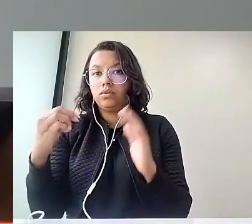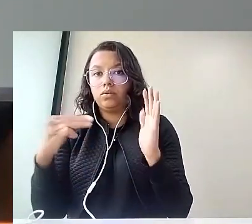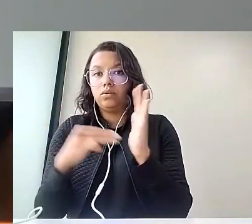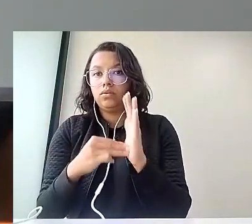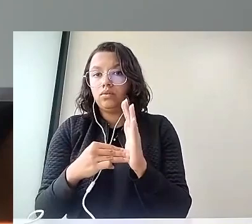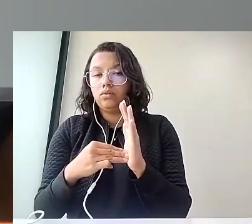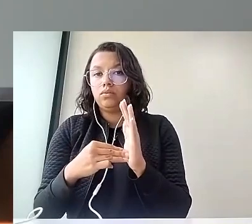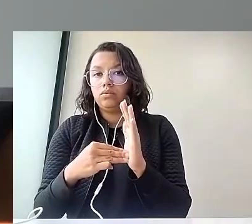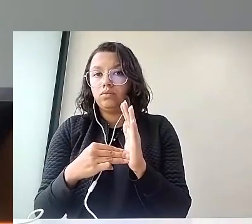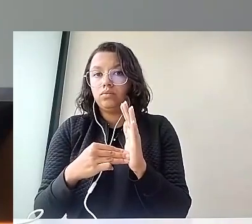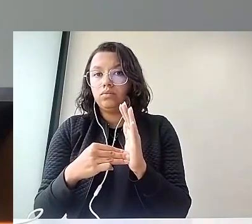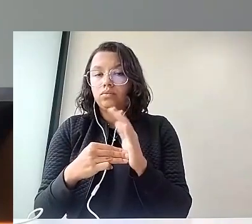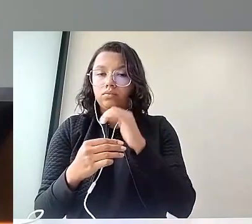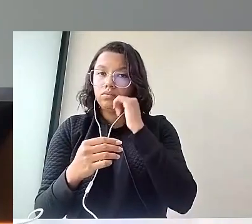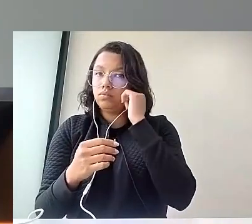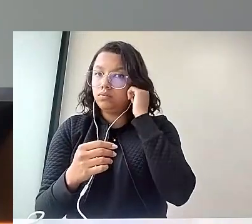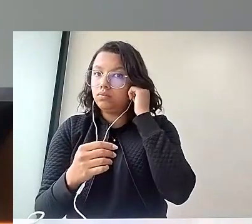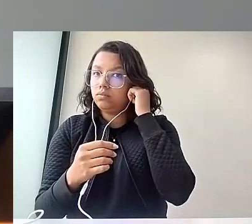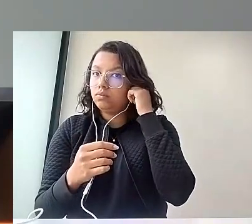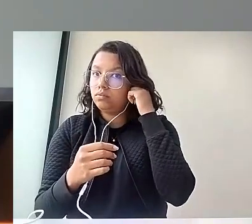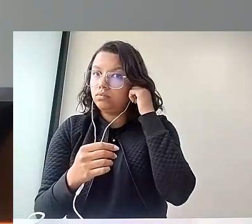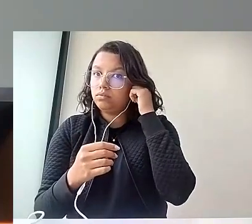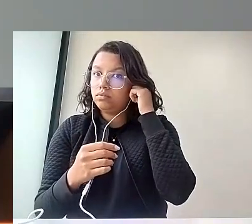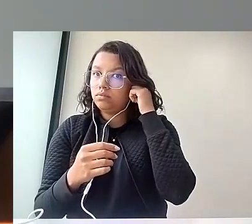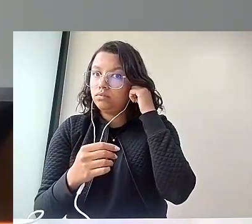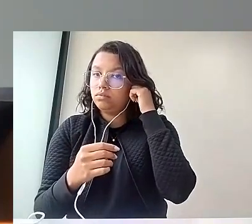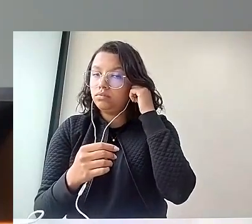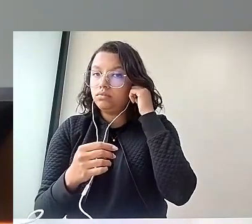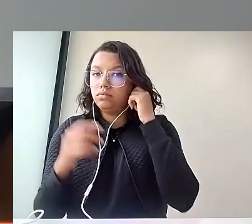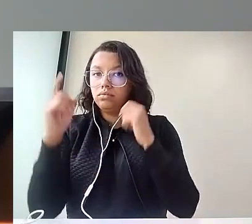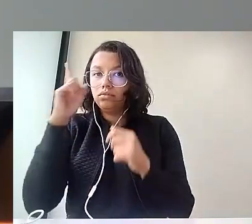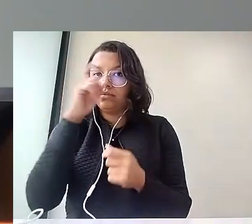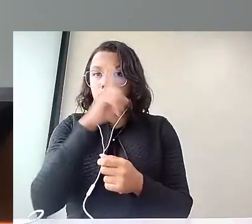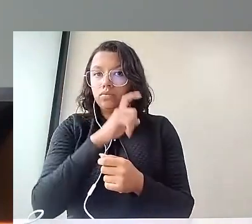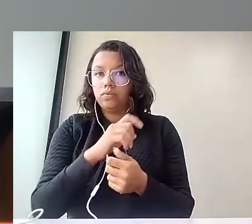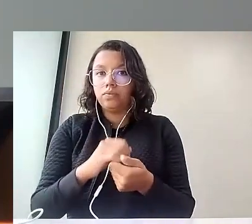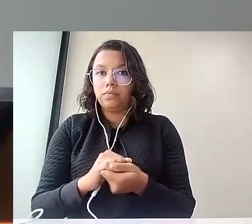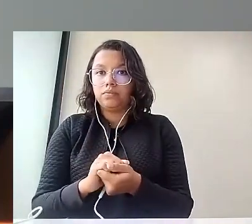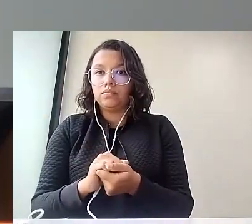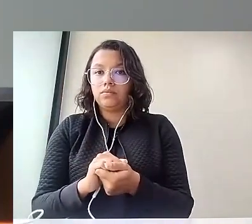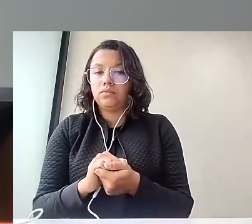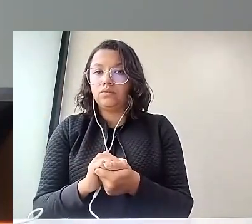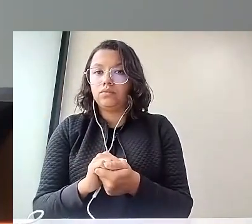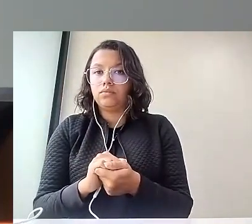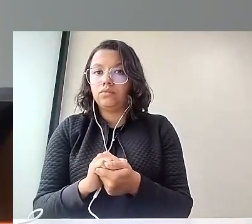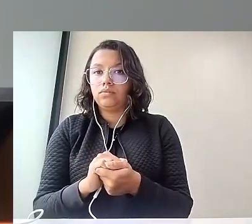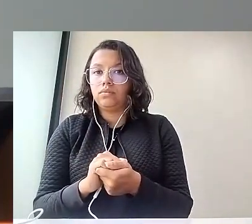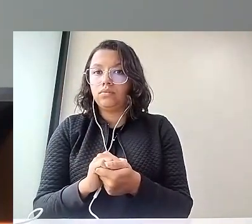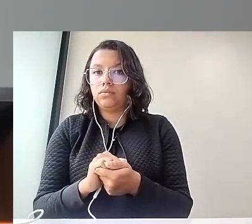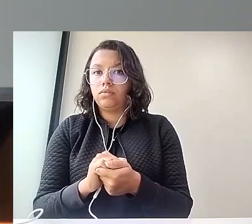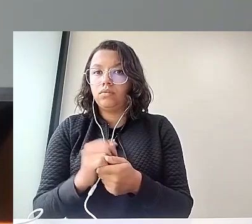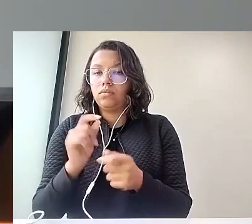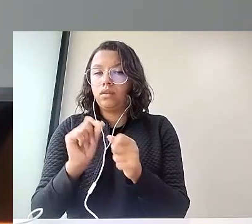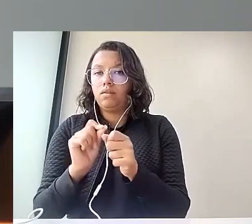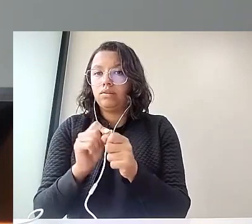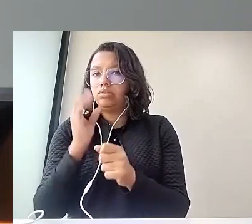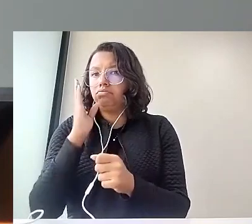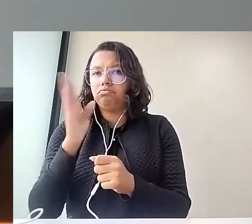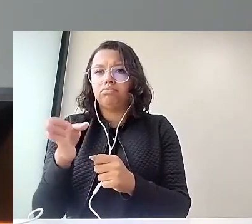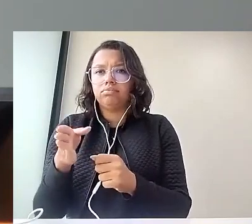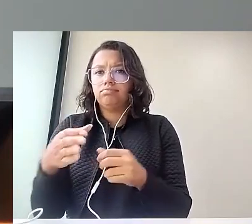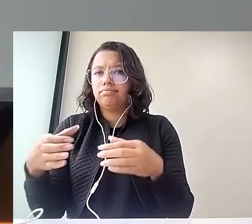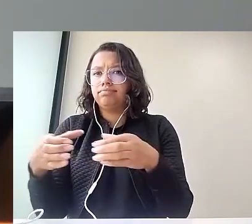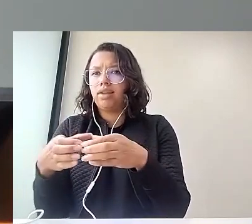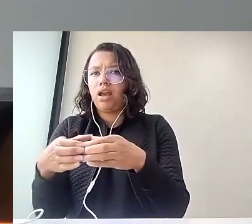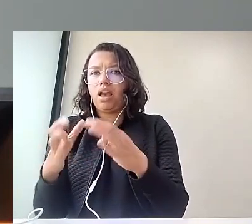razón empírica, que es muy difícil gobernarse de manera directa, colectiva,